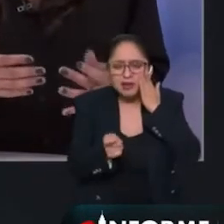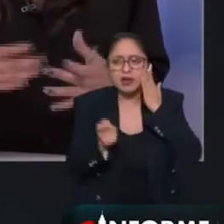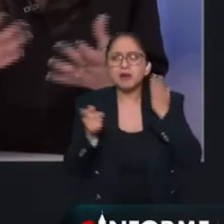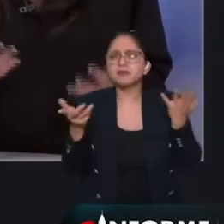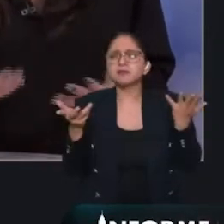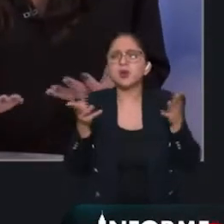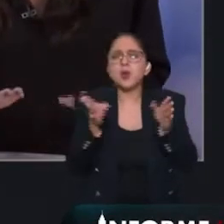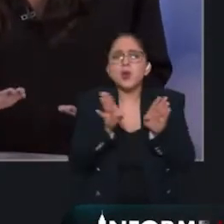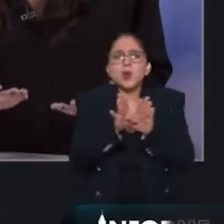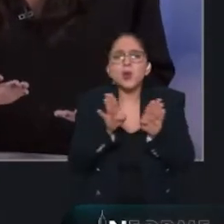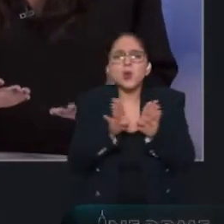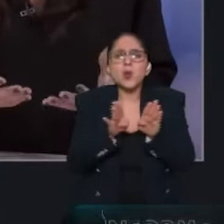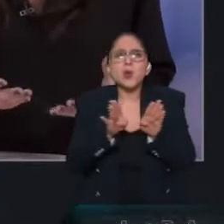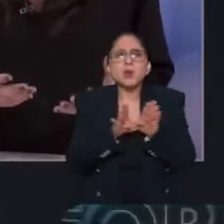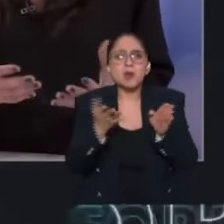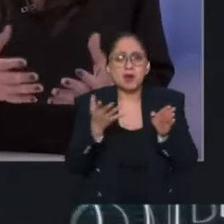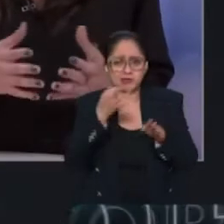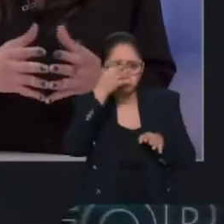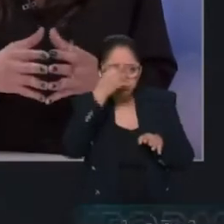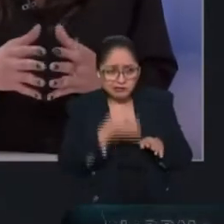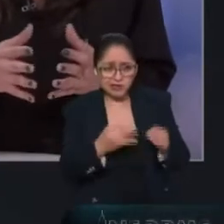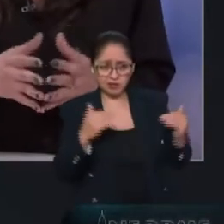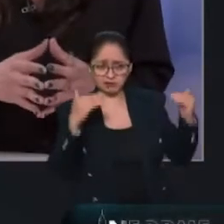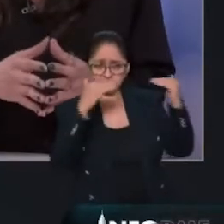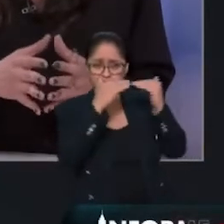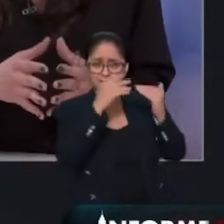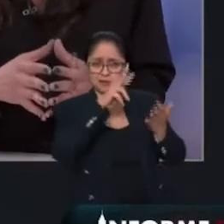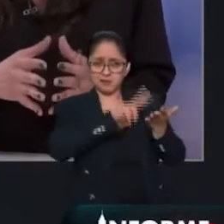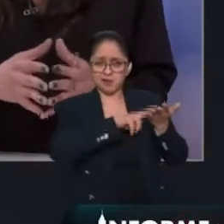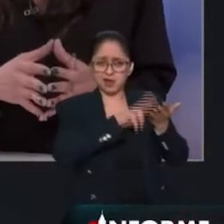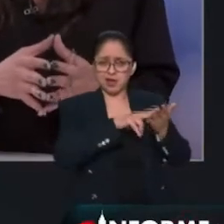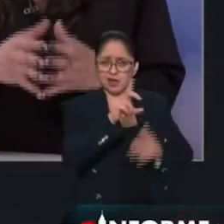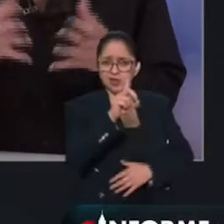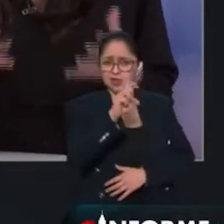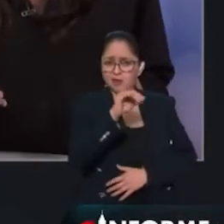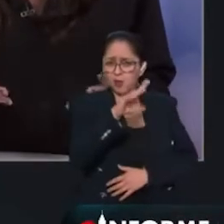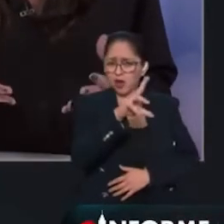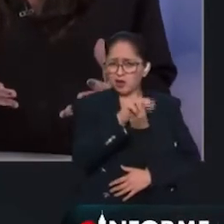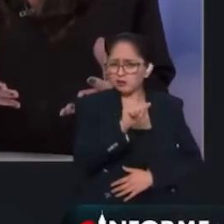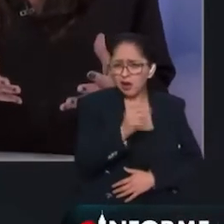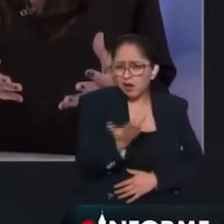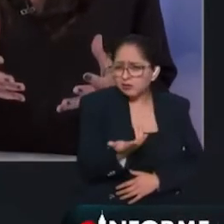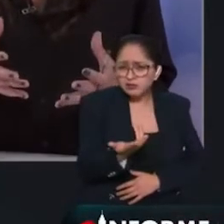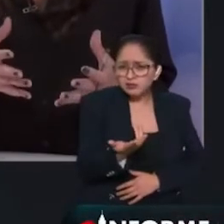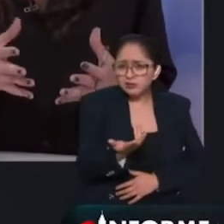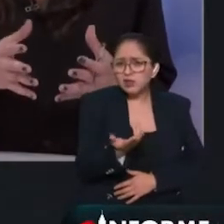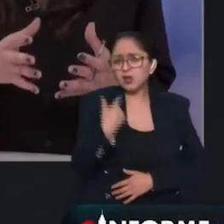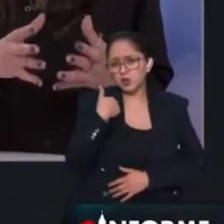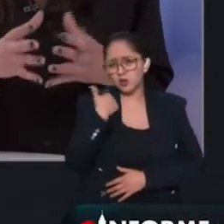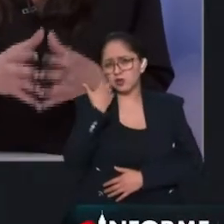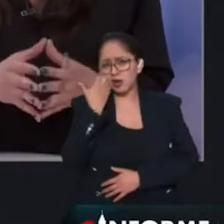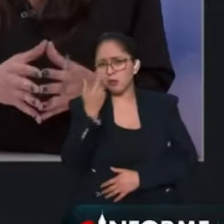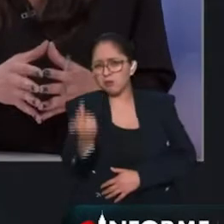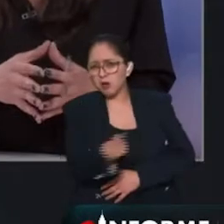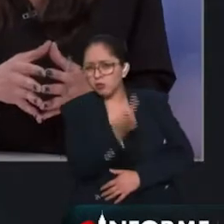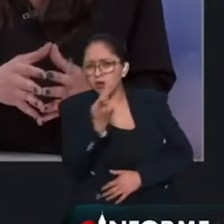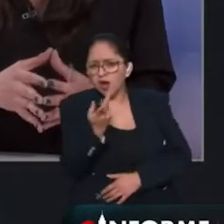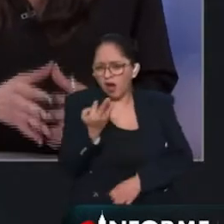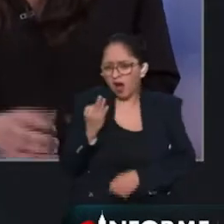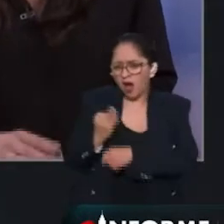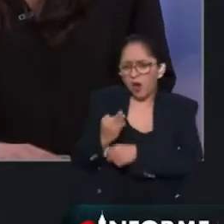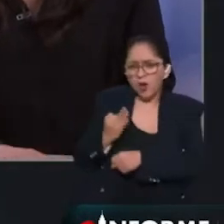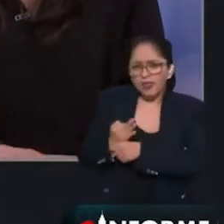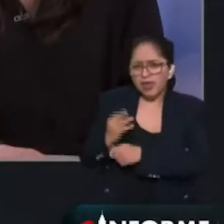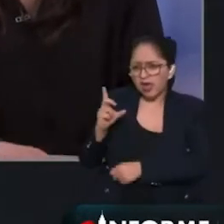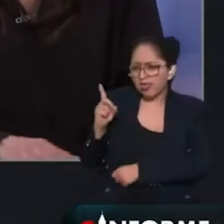de lo que se considera como democracia. Y ahí te querría preguntar, ¿en qué democracia nos encontramos y cuál quisiéramos